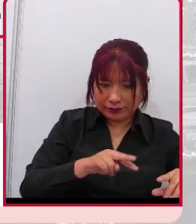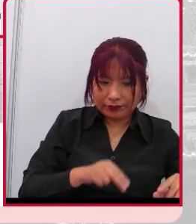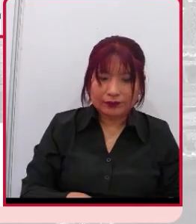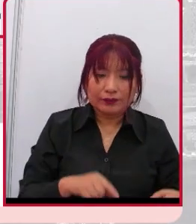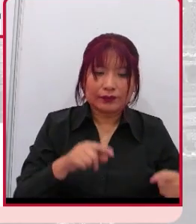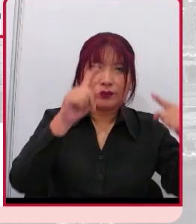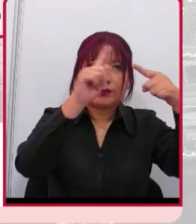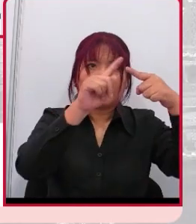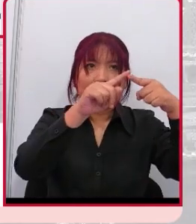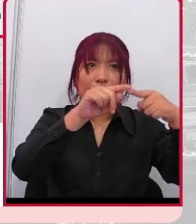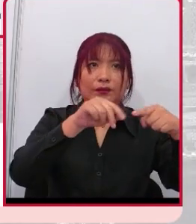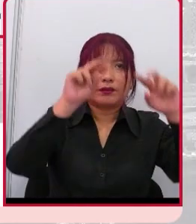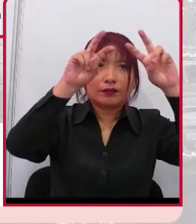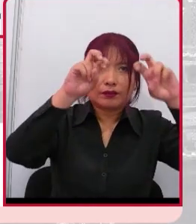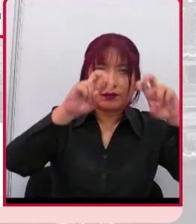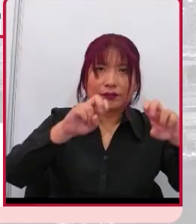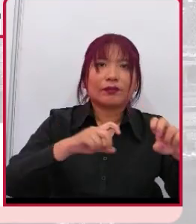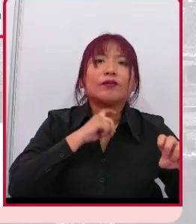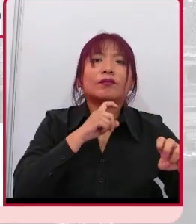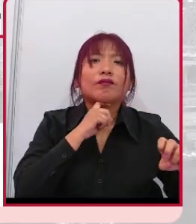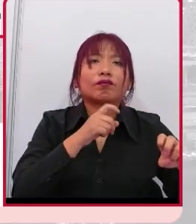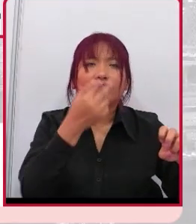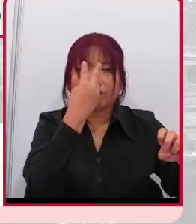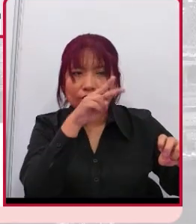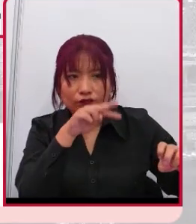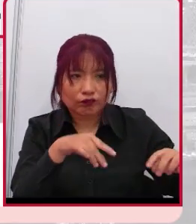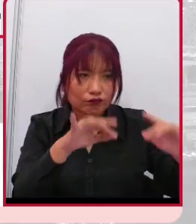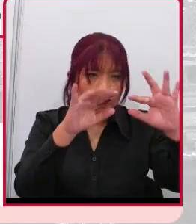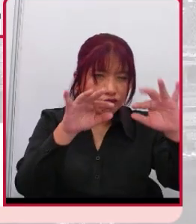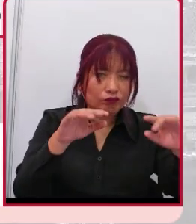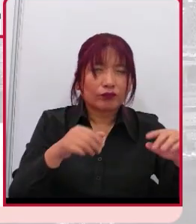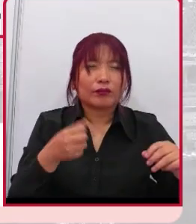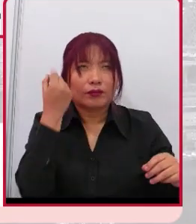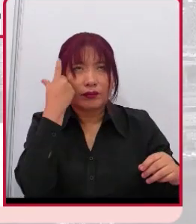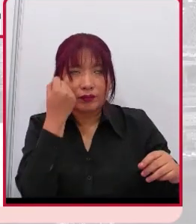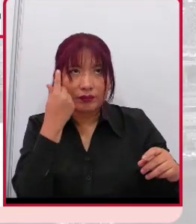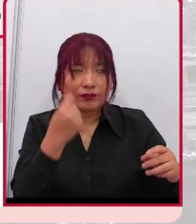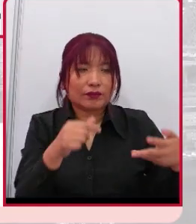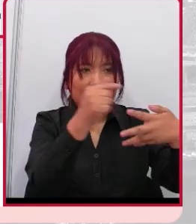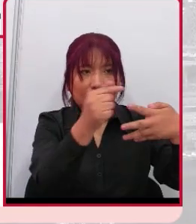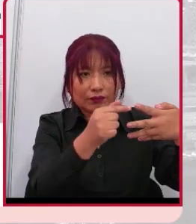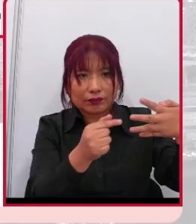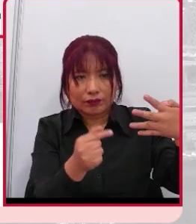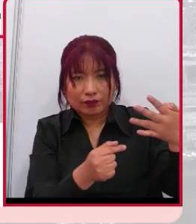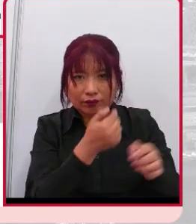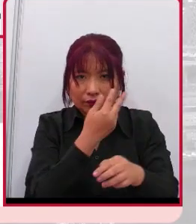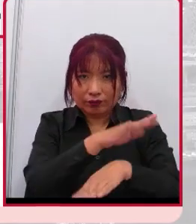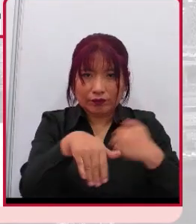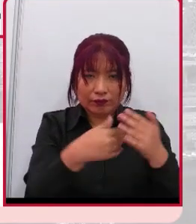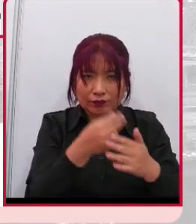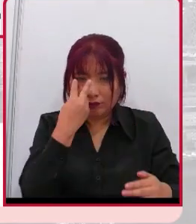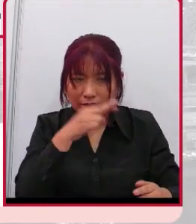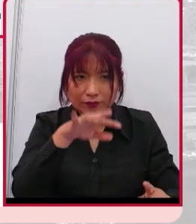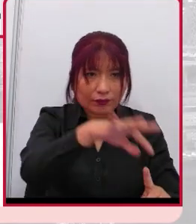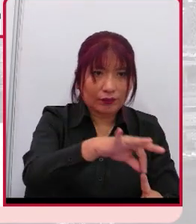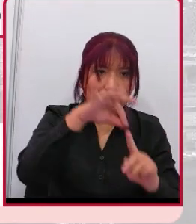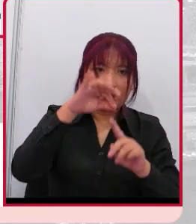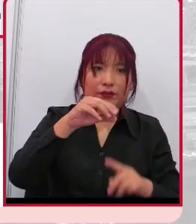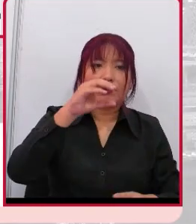sus aristas el análisis mineralógico para ver la cantidad o los tipos de minerales, en este caso específicamente